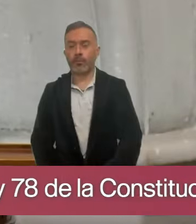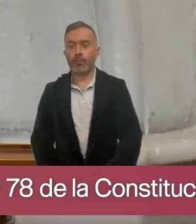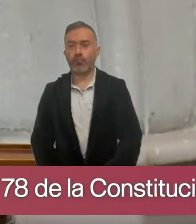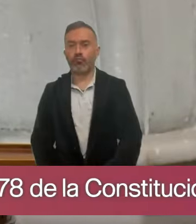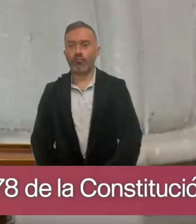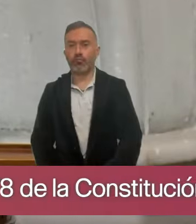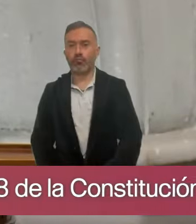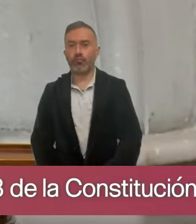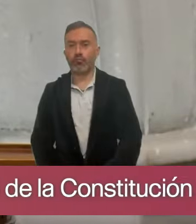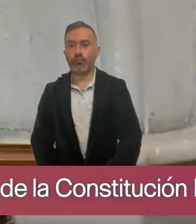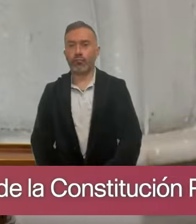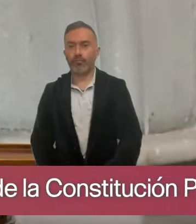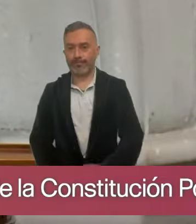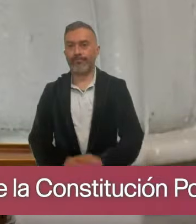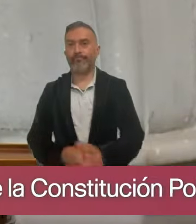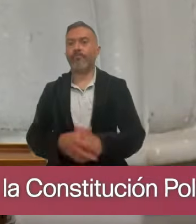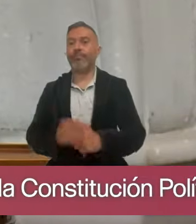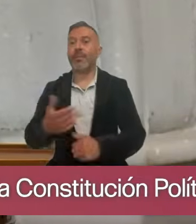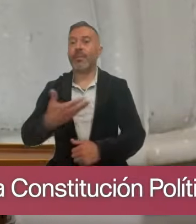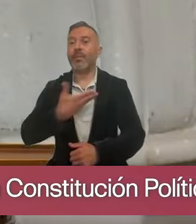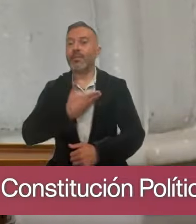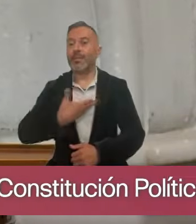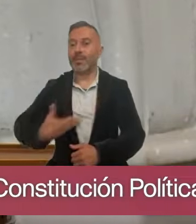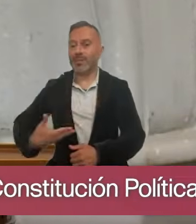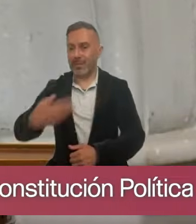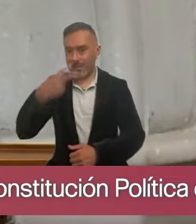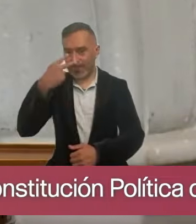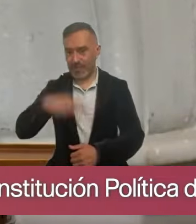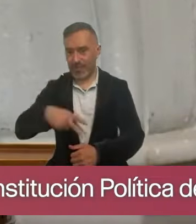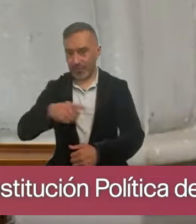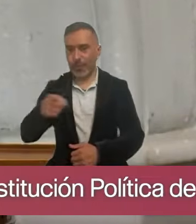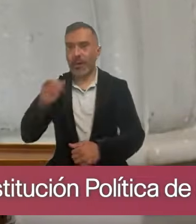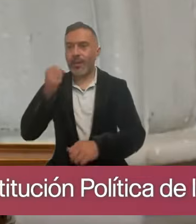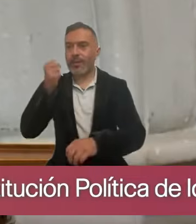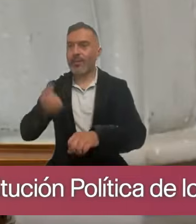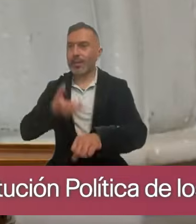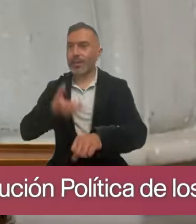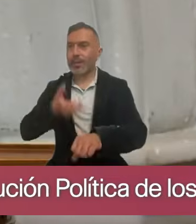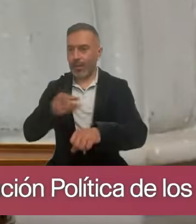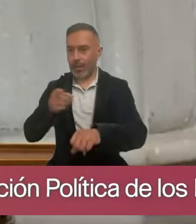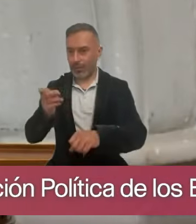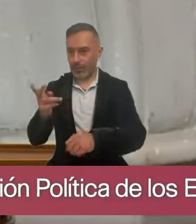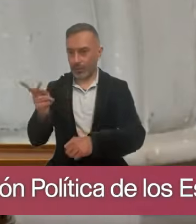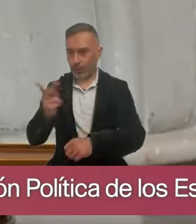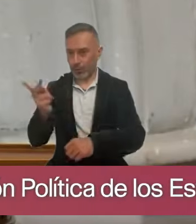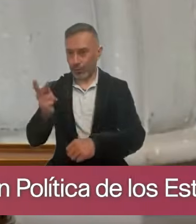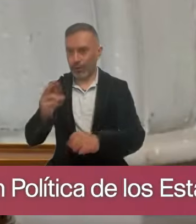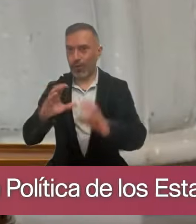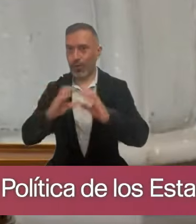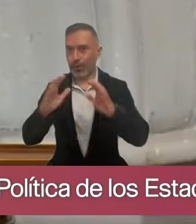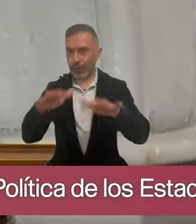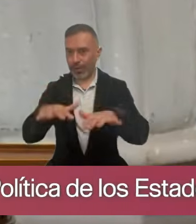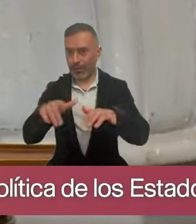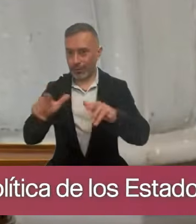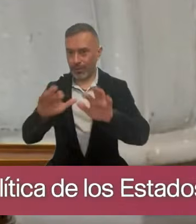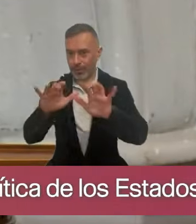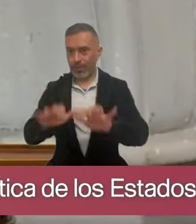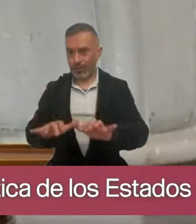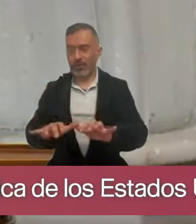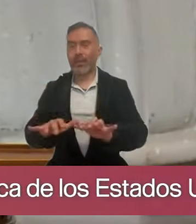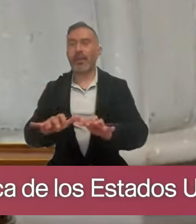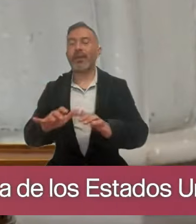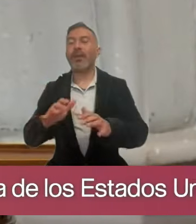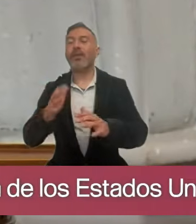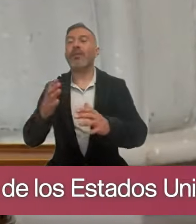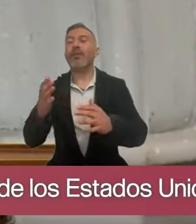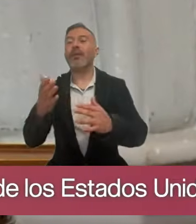de la República y de la Secretaría del Despacho correspondiente rindan al Congreso. Fracción segunda,